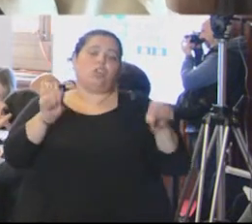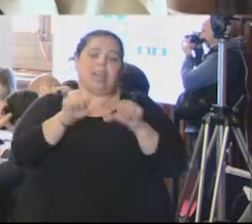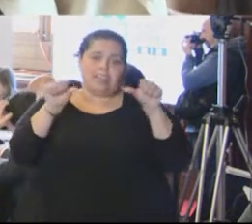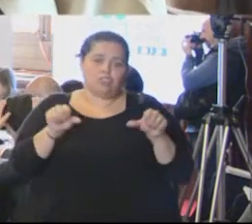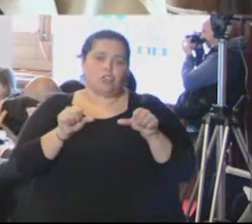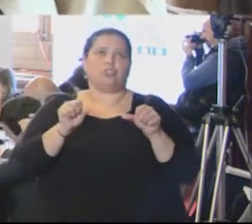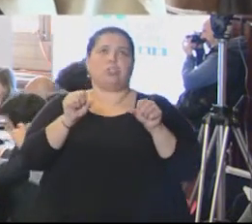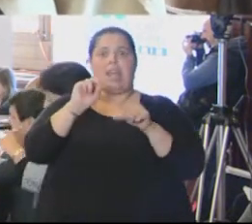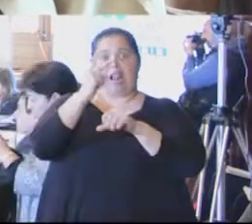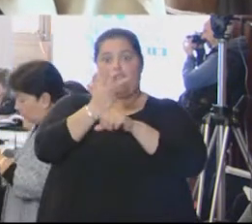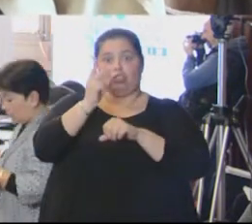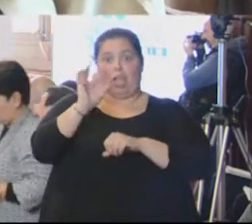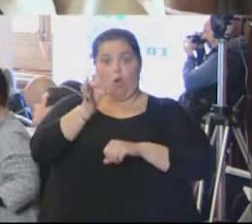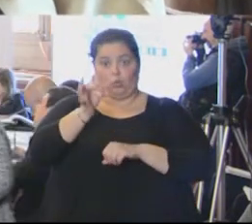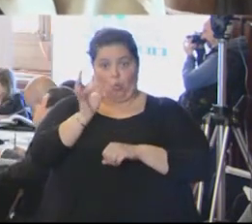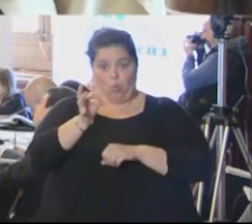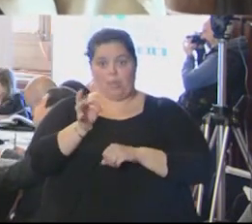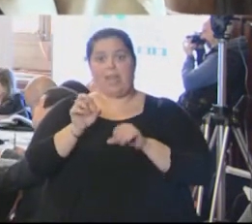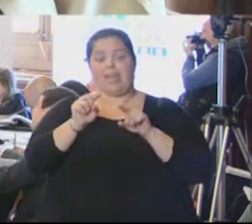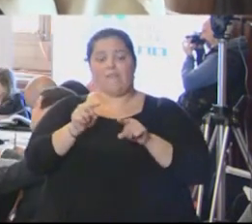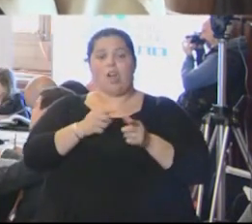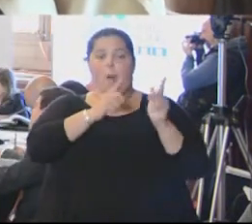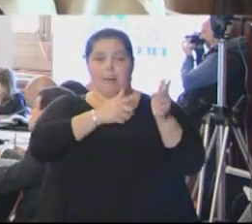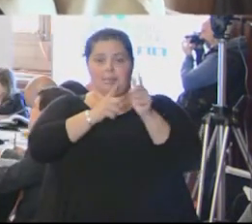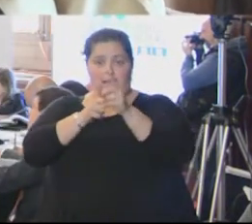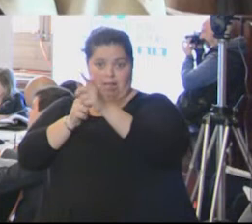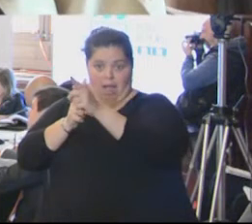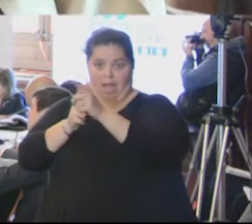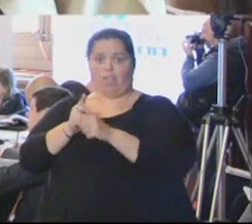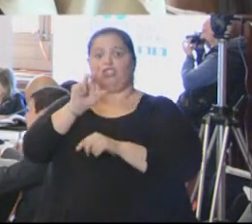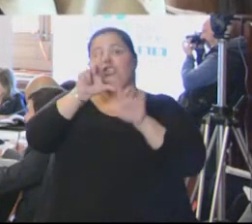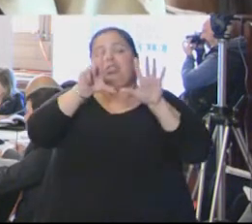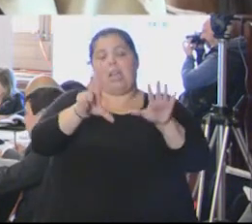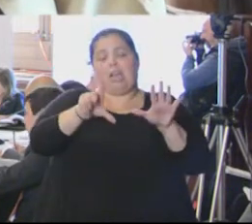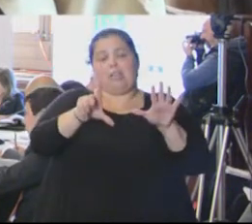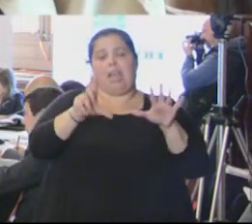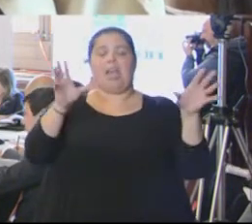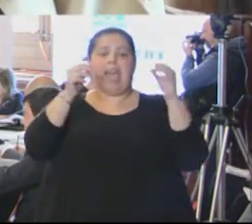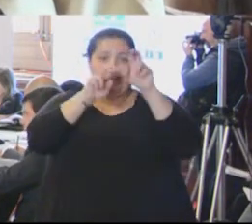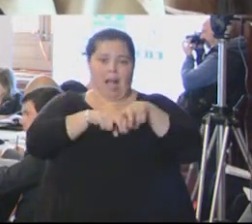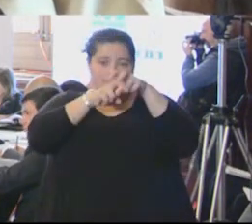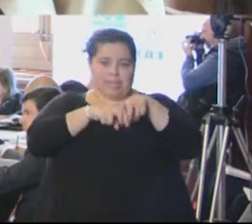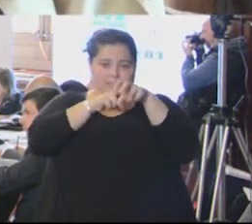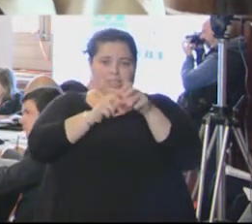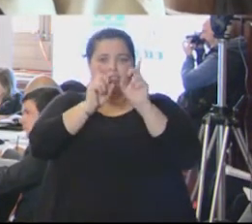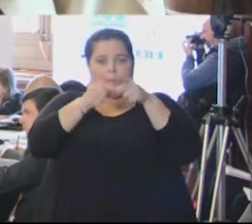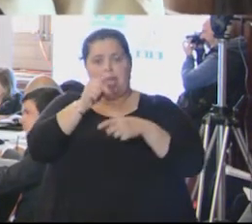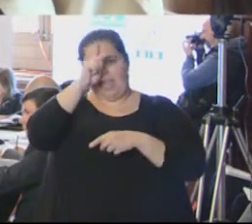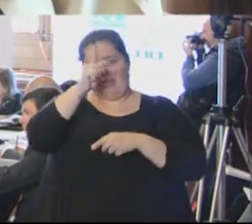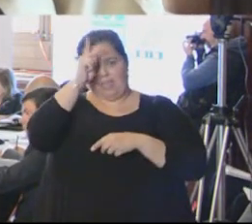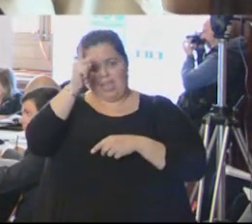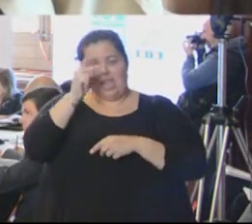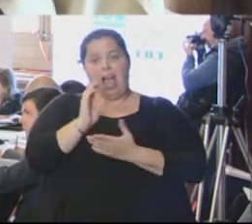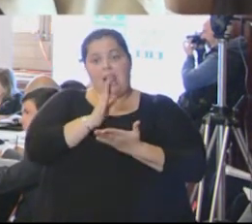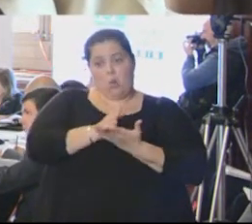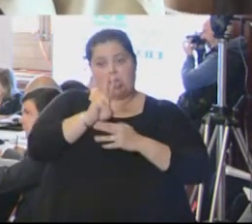2 de octubre, en donde fueron masacrados 7 campesinos e indígenas. El último murió